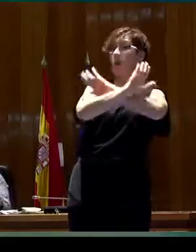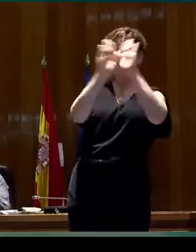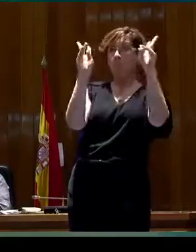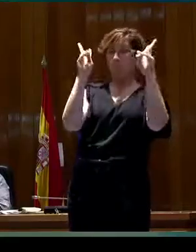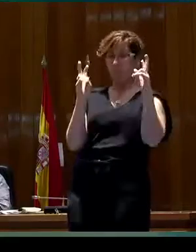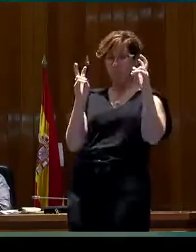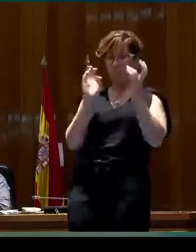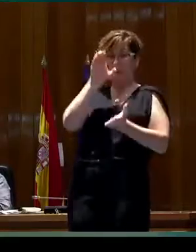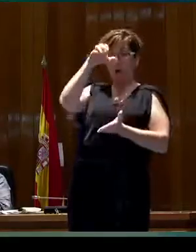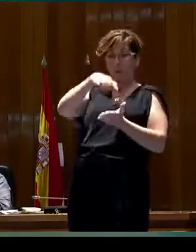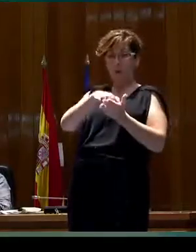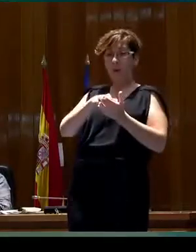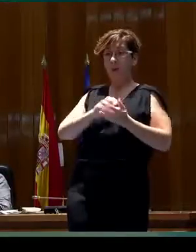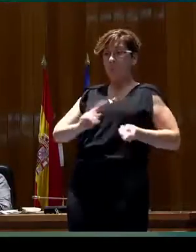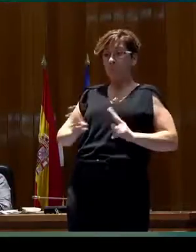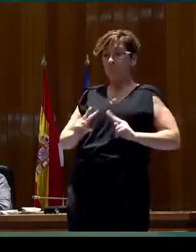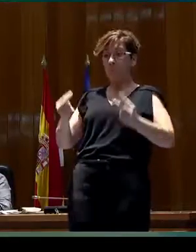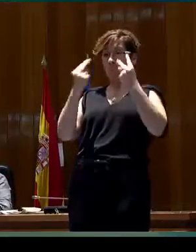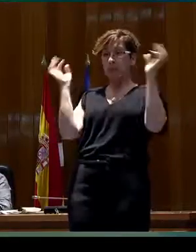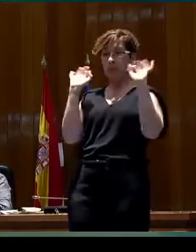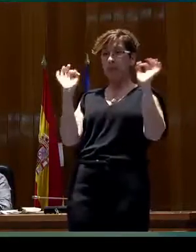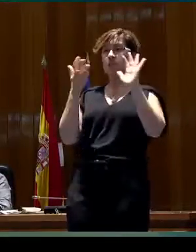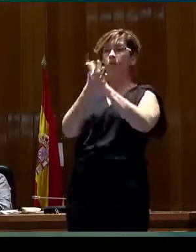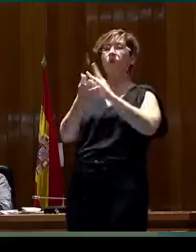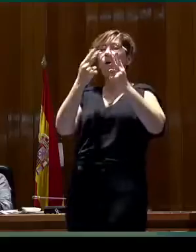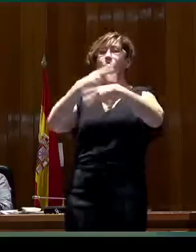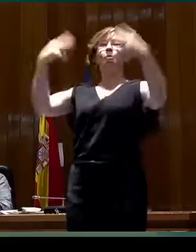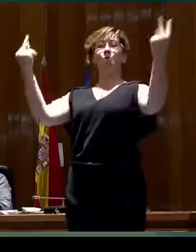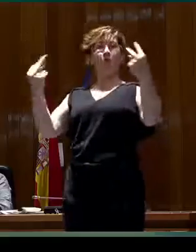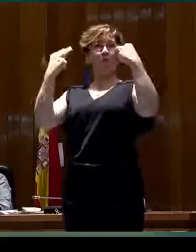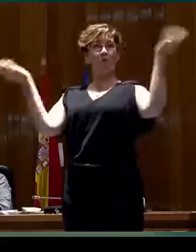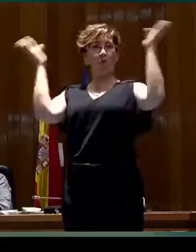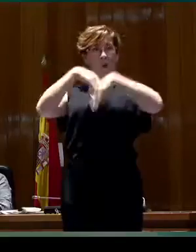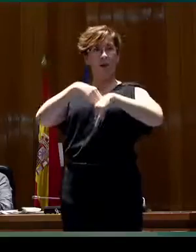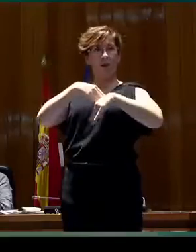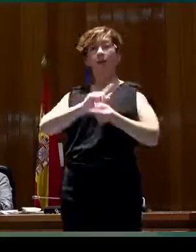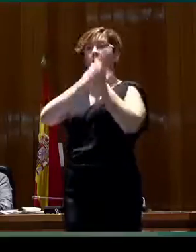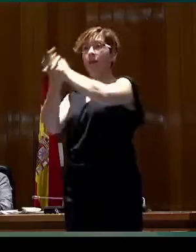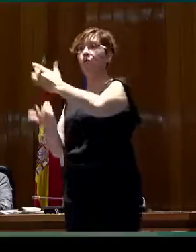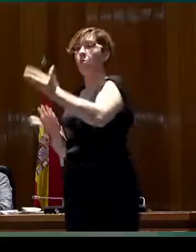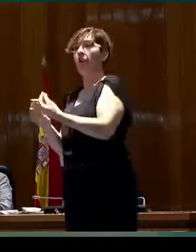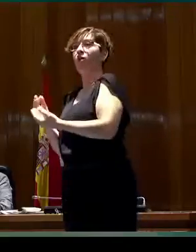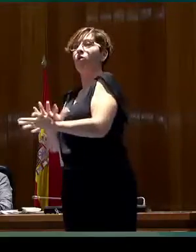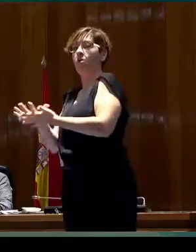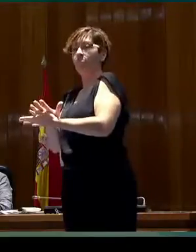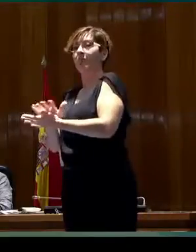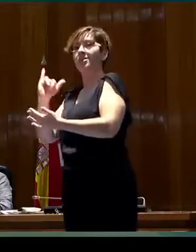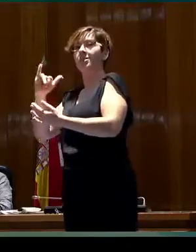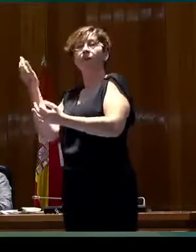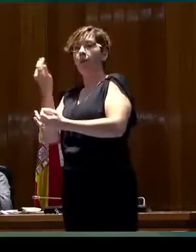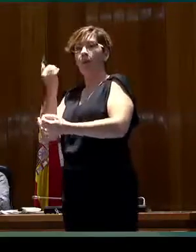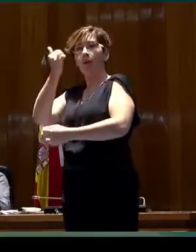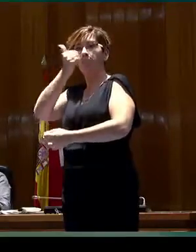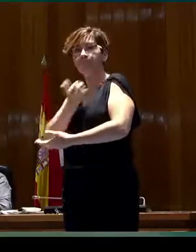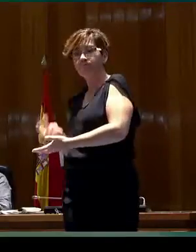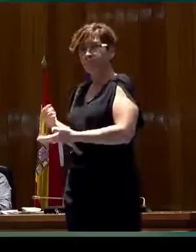su interpretación, el de lengua de signos está expuesto al público y, consecuentemente, pues habría un mayor desgaste psicológico